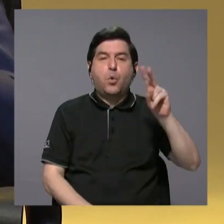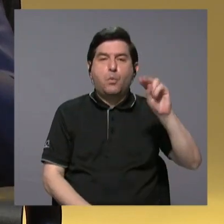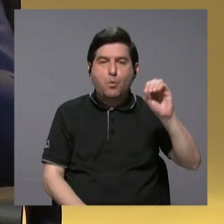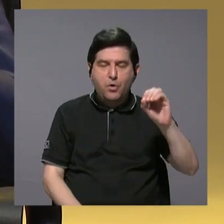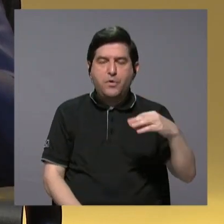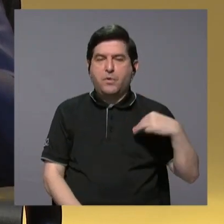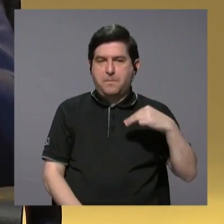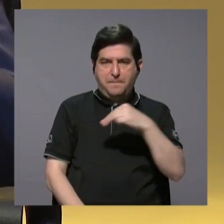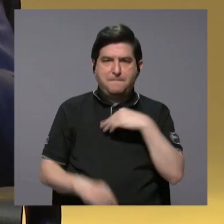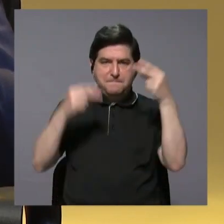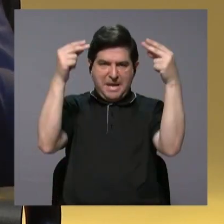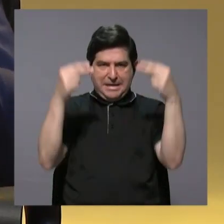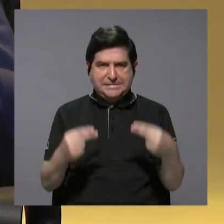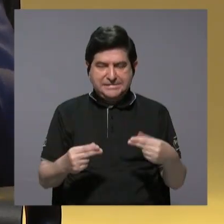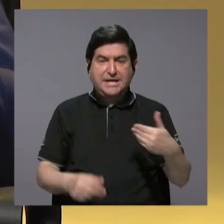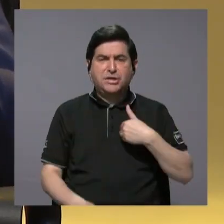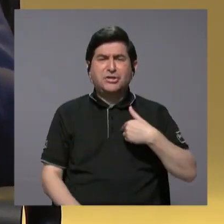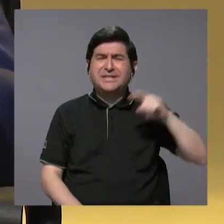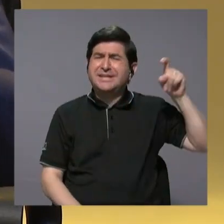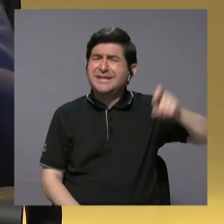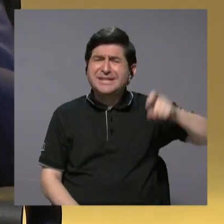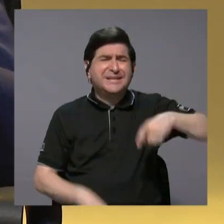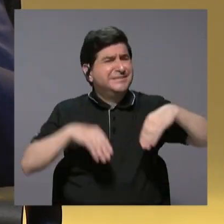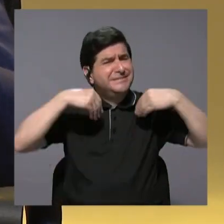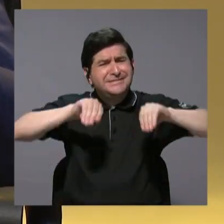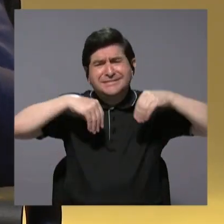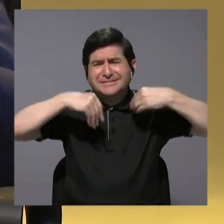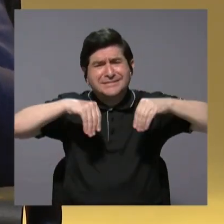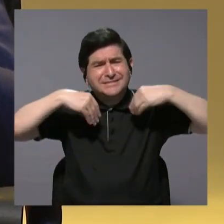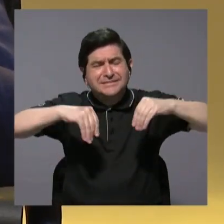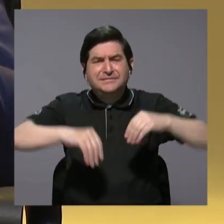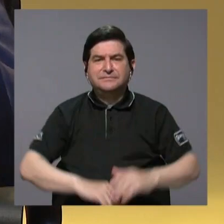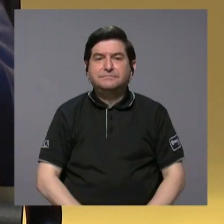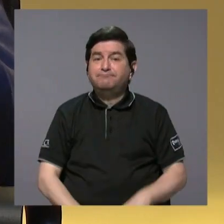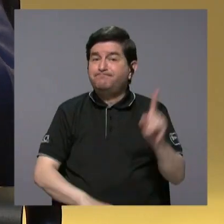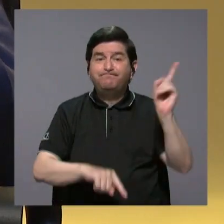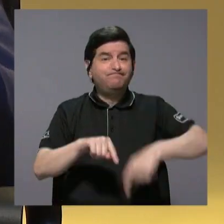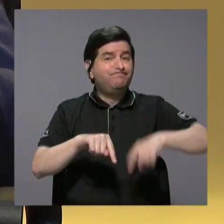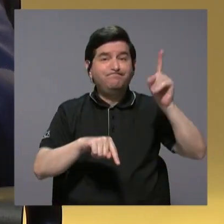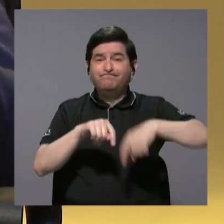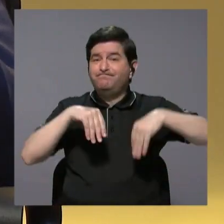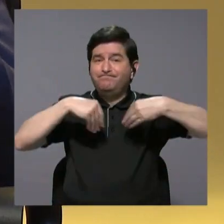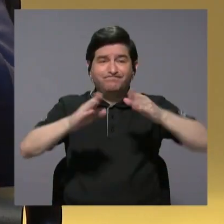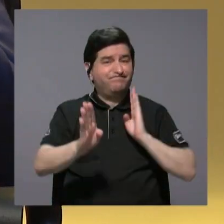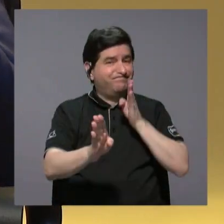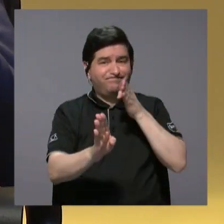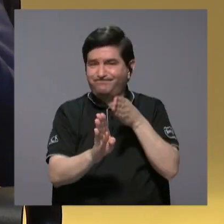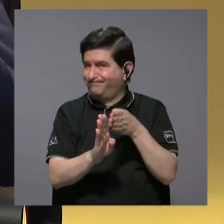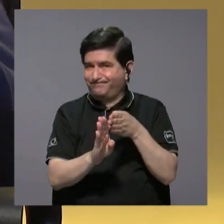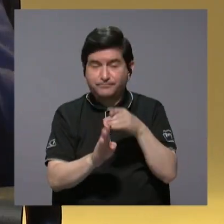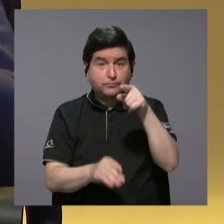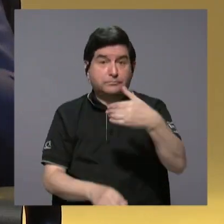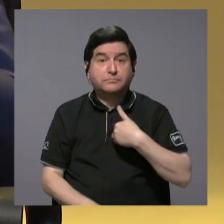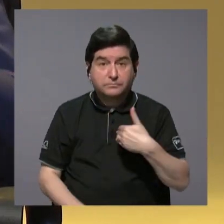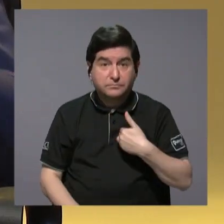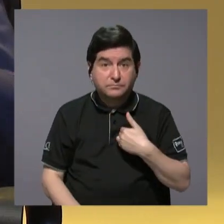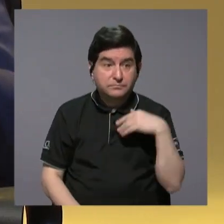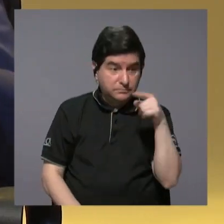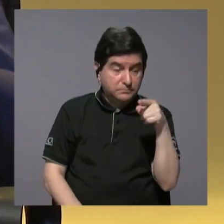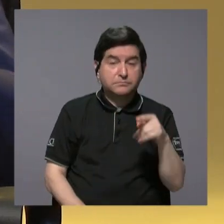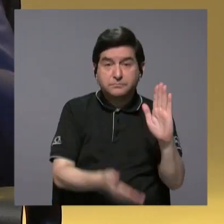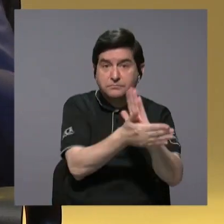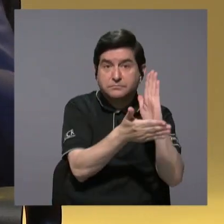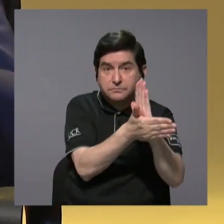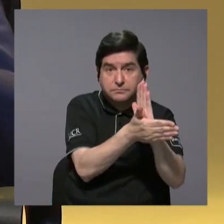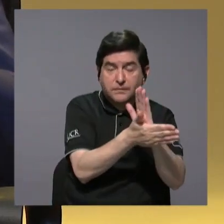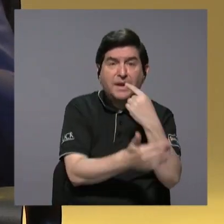Ministerio de Hacienda y tiene la necesidad de venderlo, no lo puede salir a vender directamente. Digamos, si usted tiene ese bono